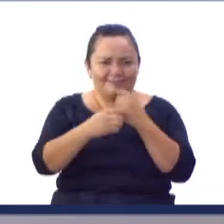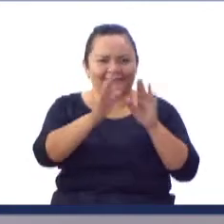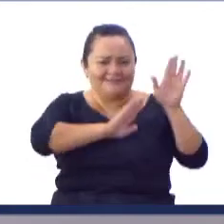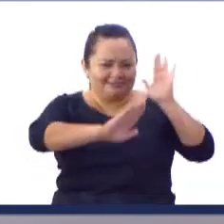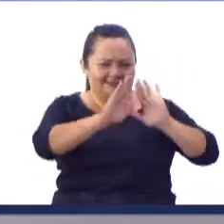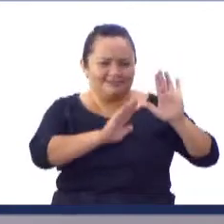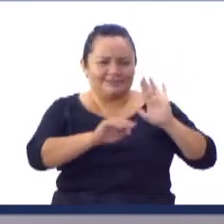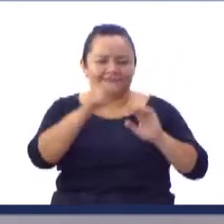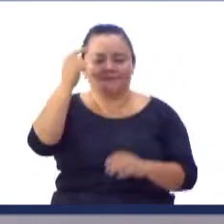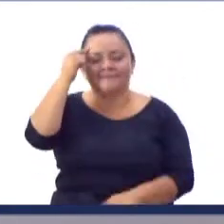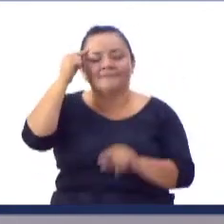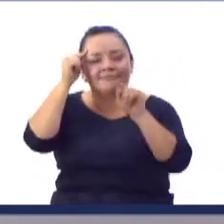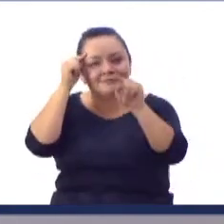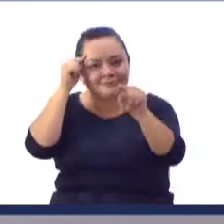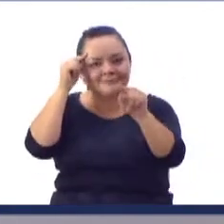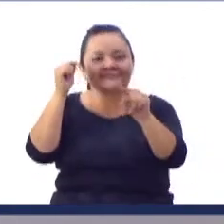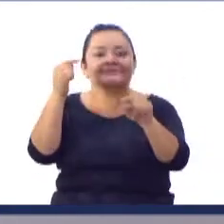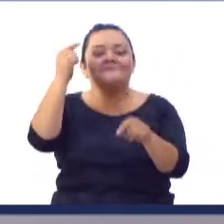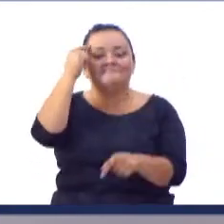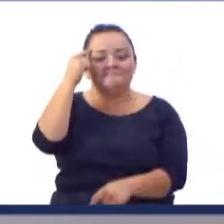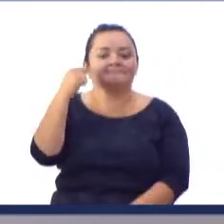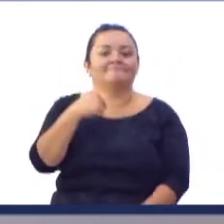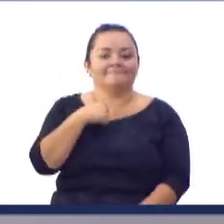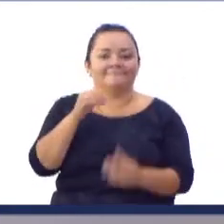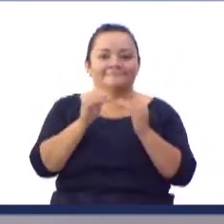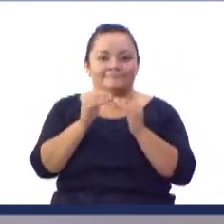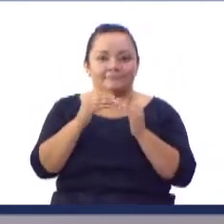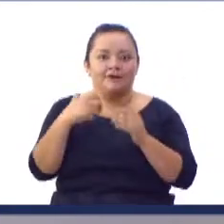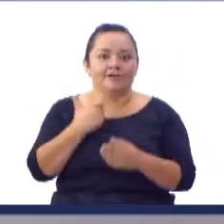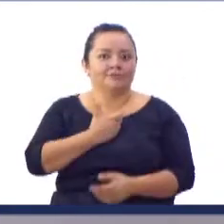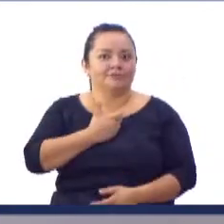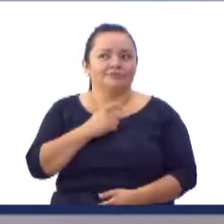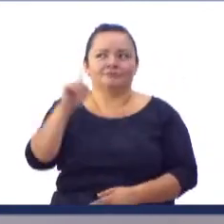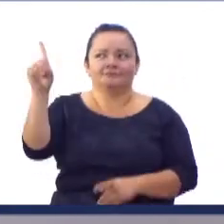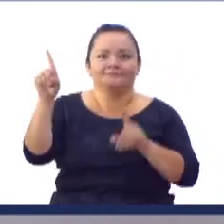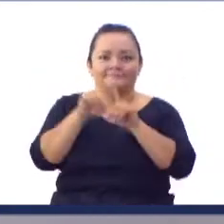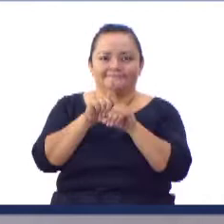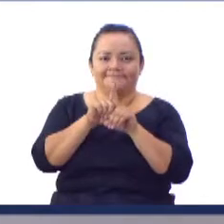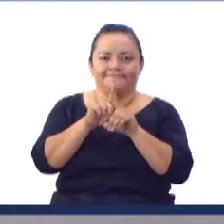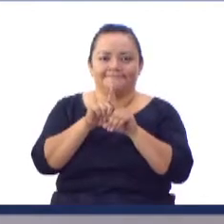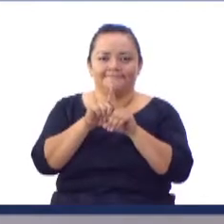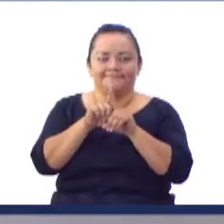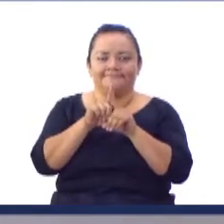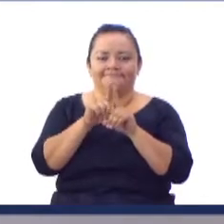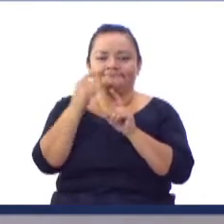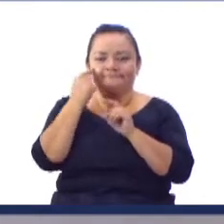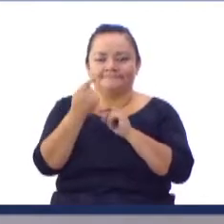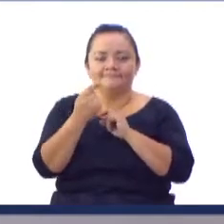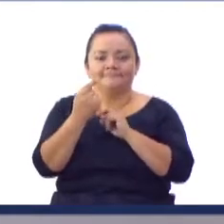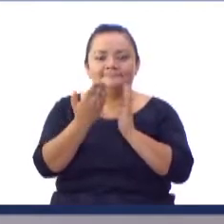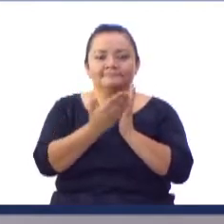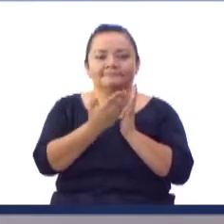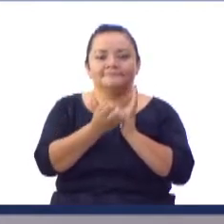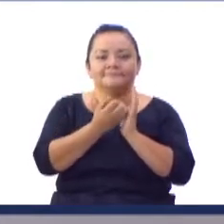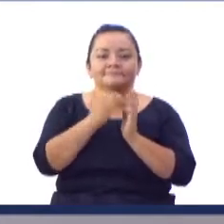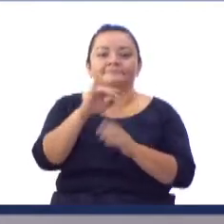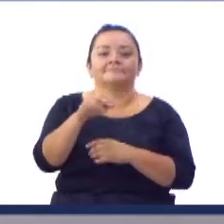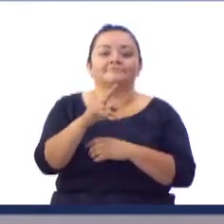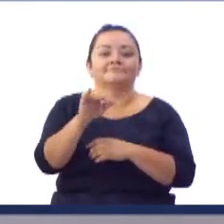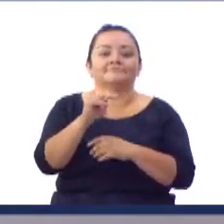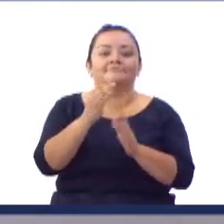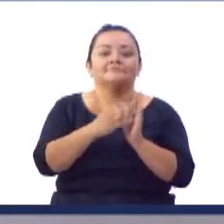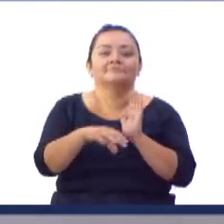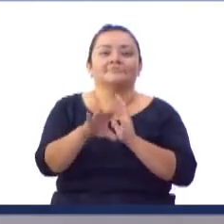pensando en usted y estaba pensando en mí por eso nosotros no nos ha dejado solos y miren lo que dice la palabra de dios en juan